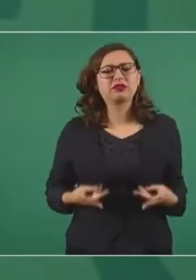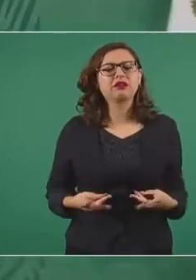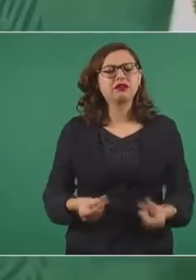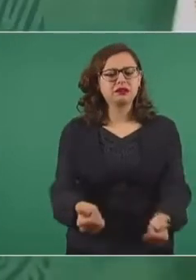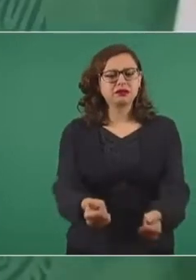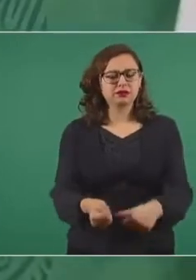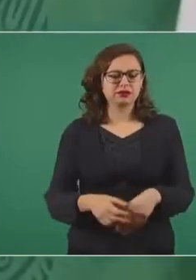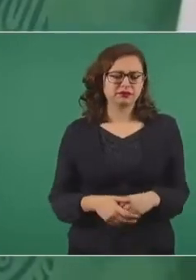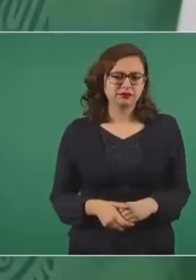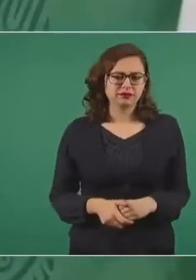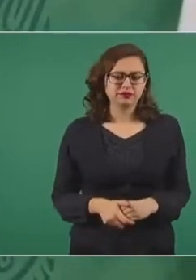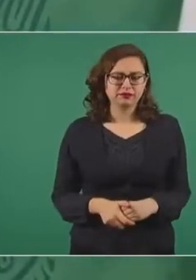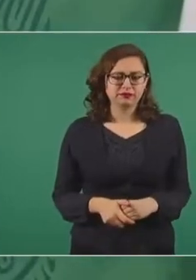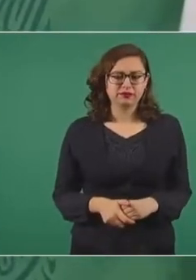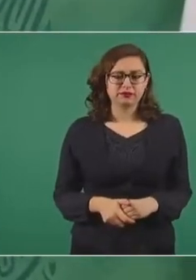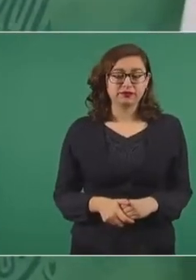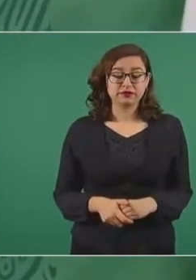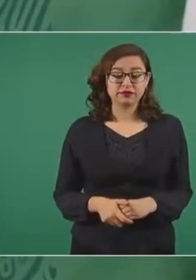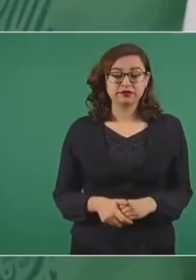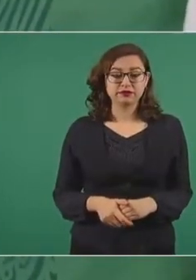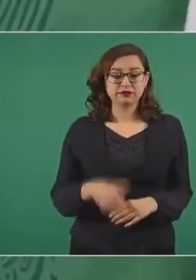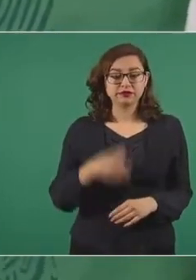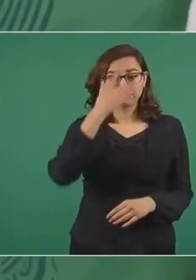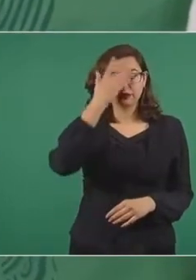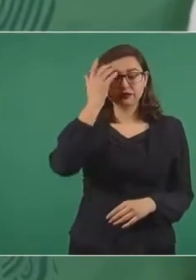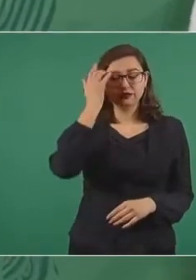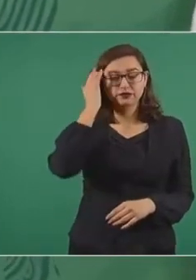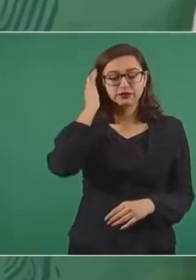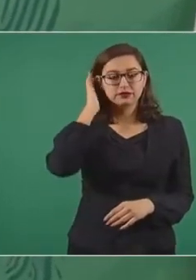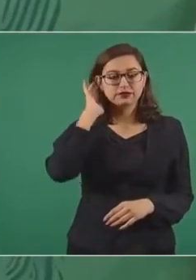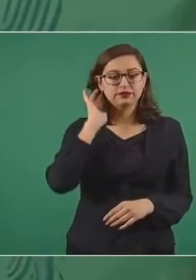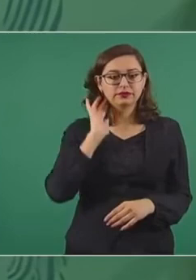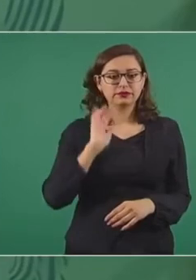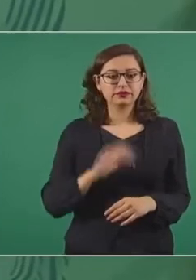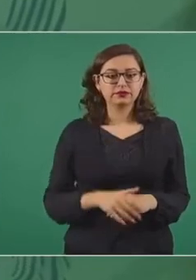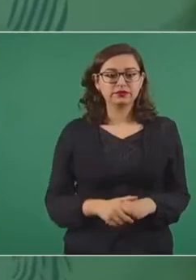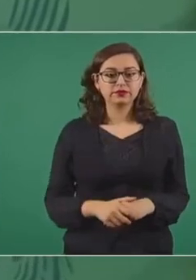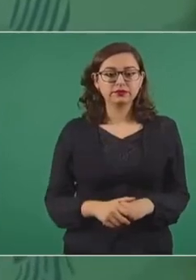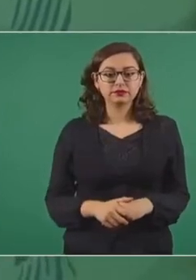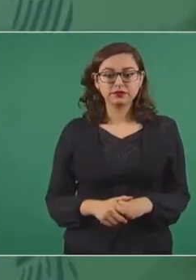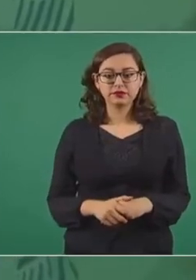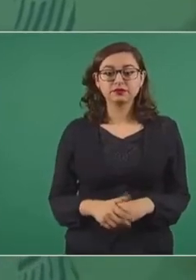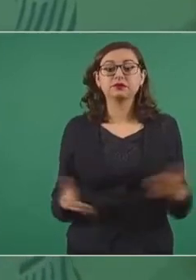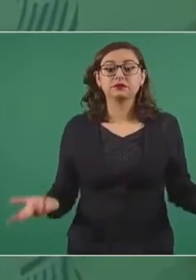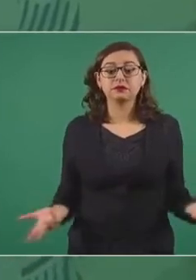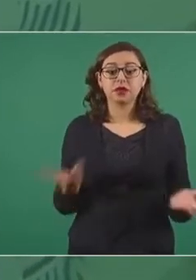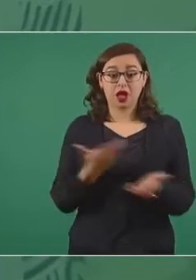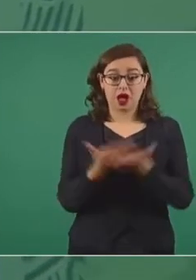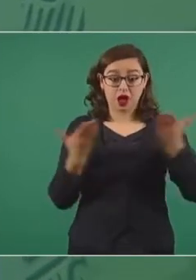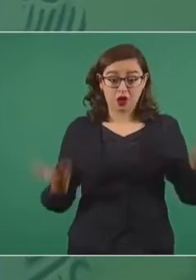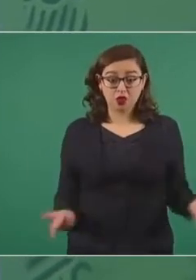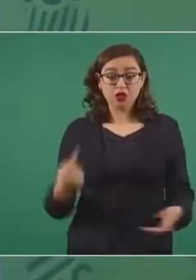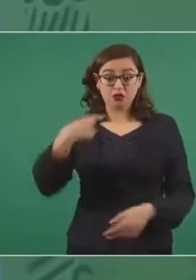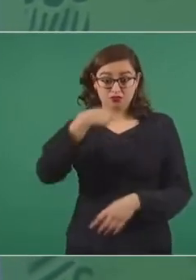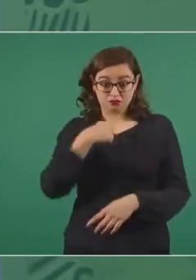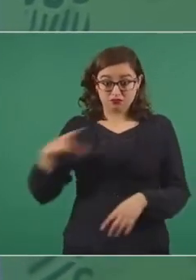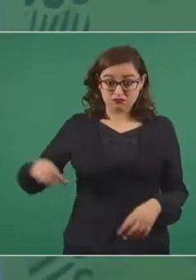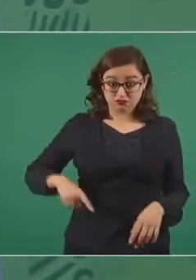Y regreso a lo mismo. Esto ya no se hace,